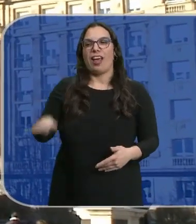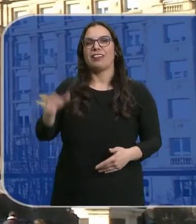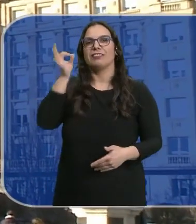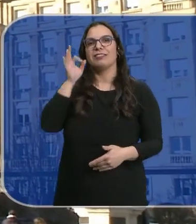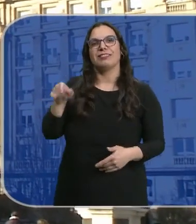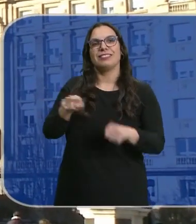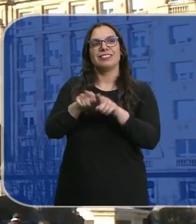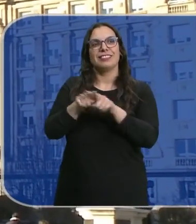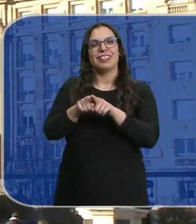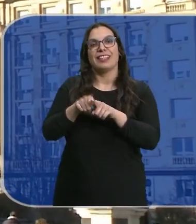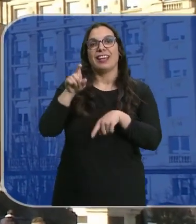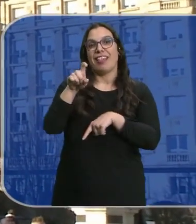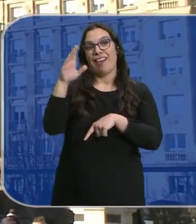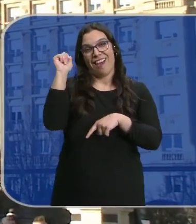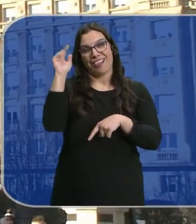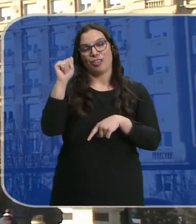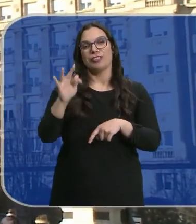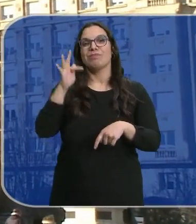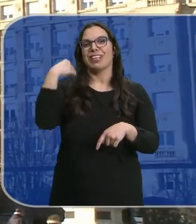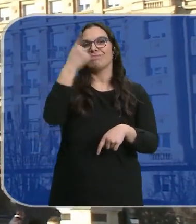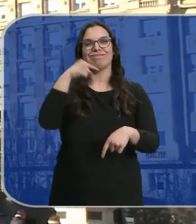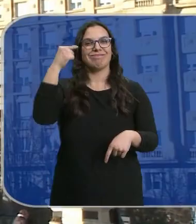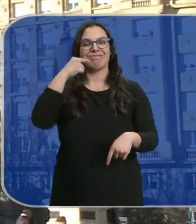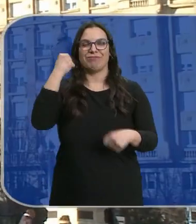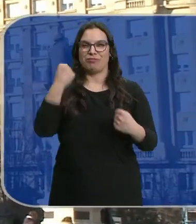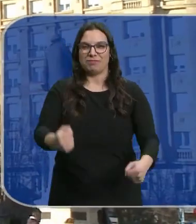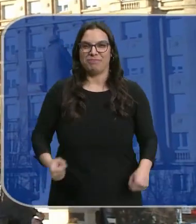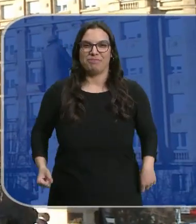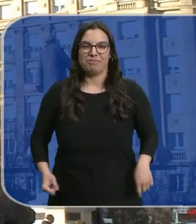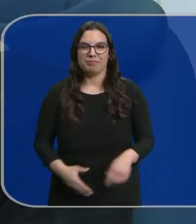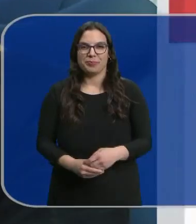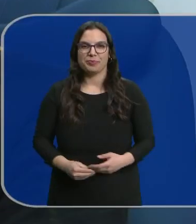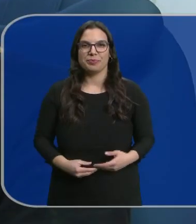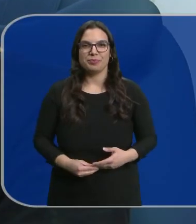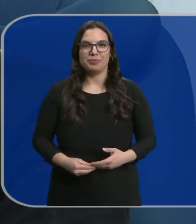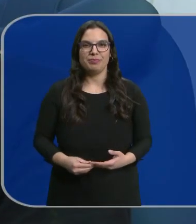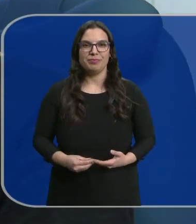Cataleya dice adiós al cáncer con una sonrisa imparable.